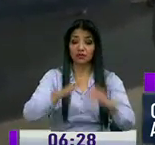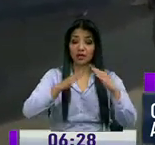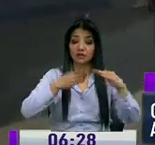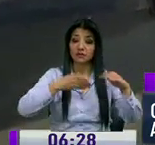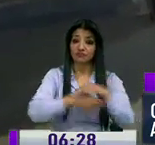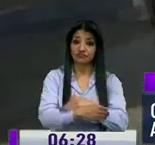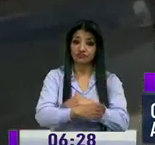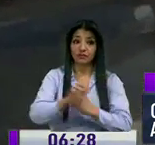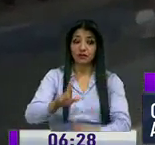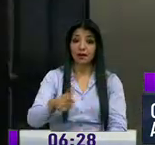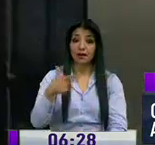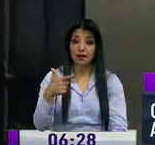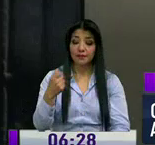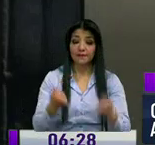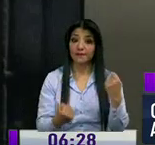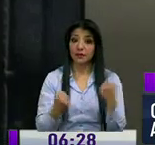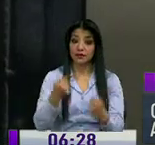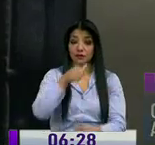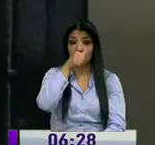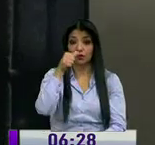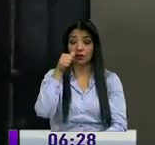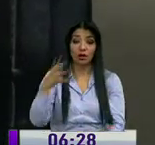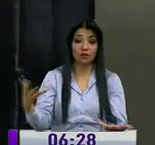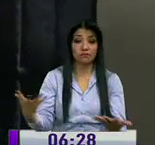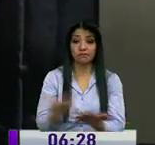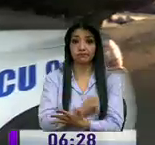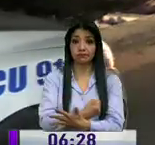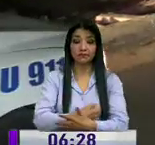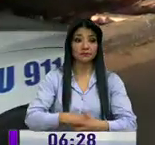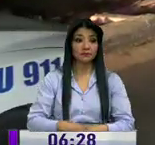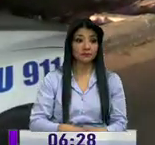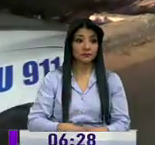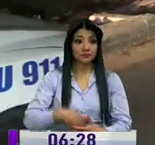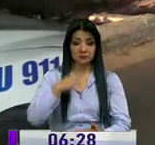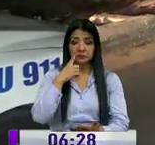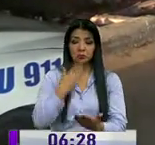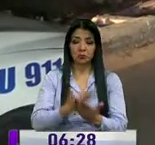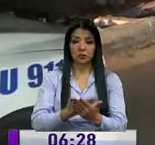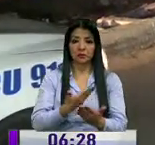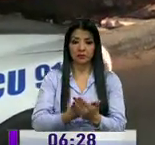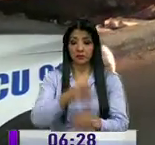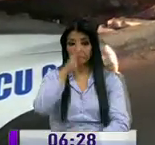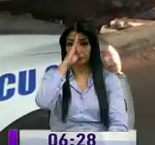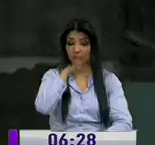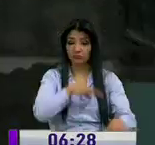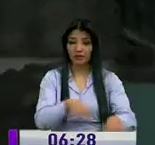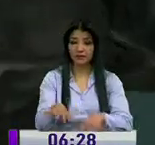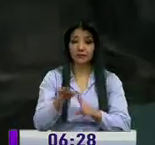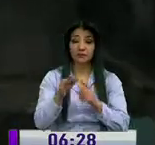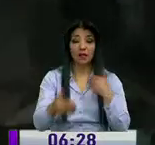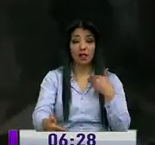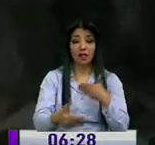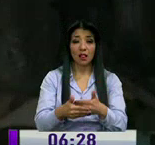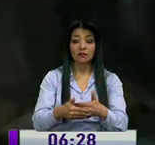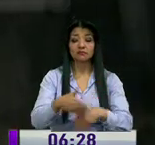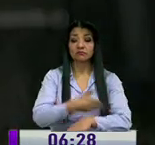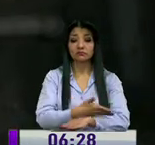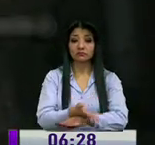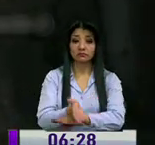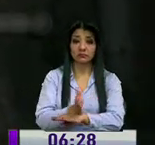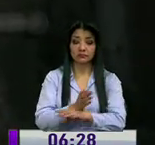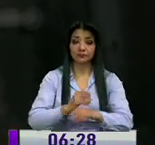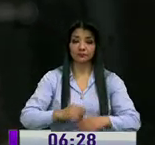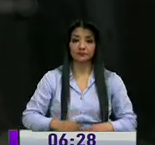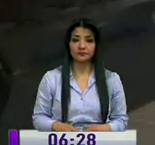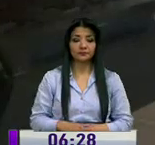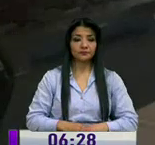un arma, un vehículo y droga fueron incautados, como evidencia durante el trabajo policial que se extendió por varias horas. Con cámaras de